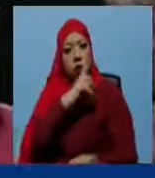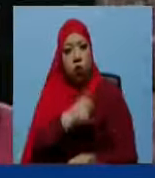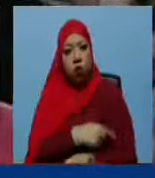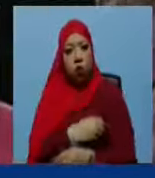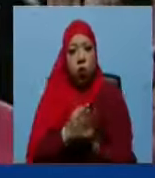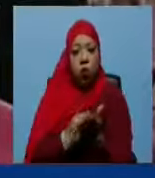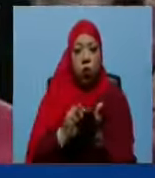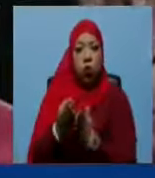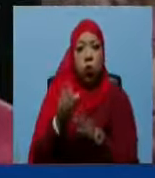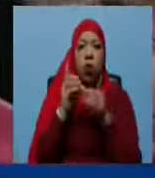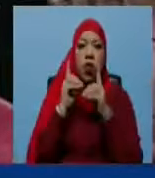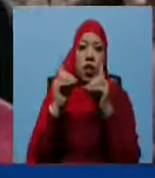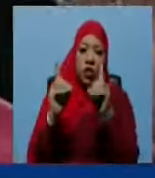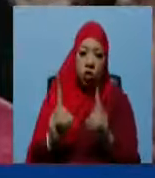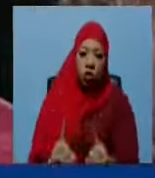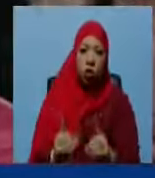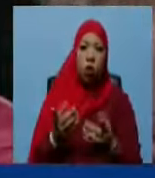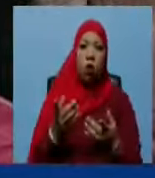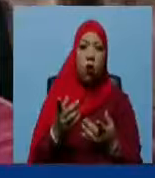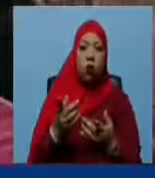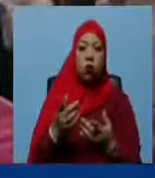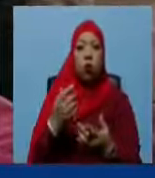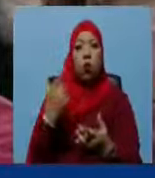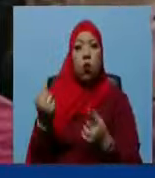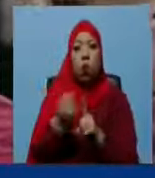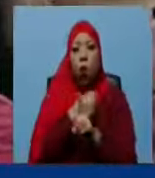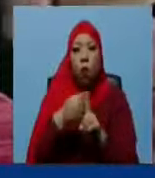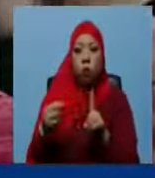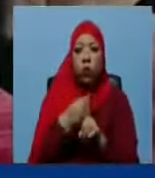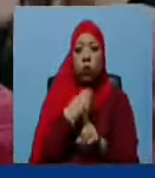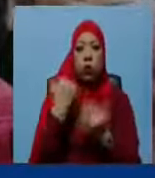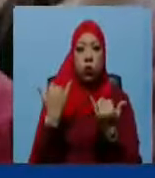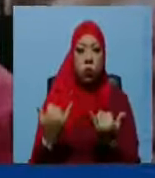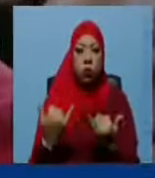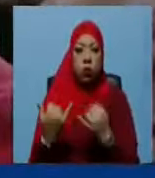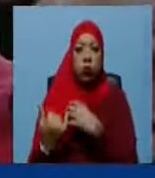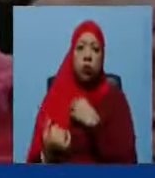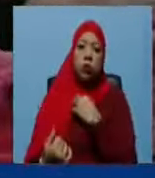leal, decidido, combatiente.